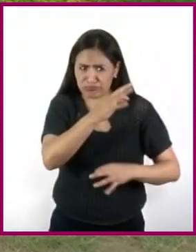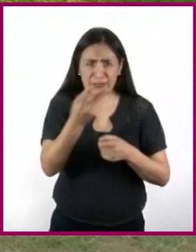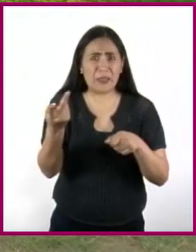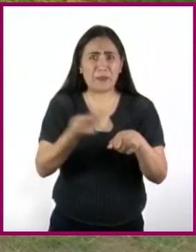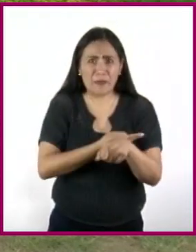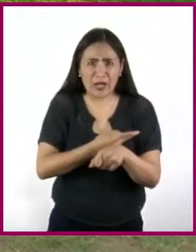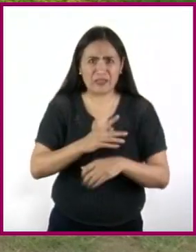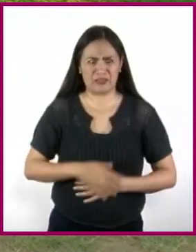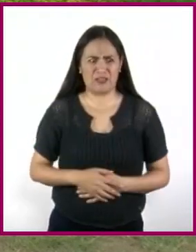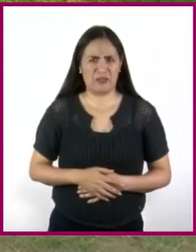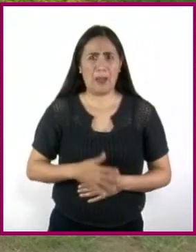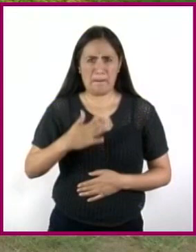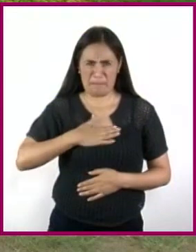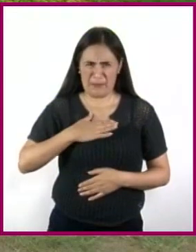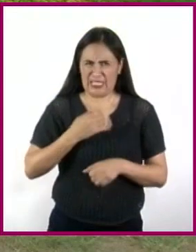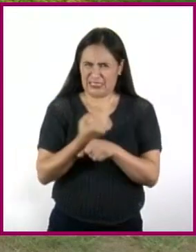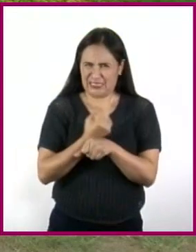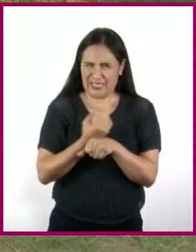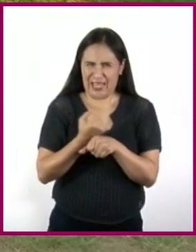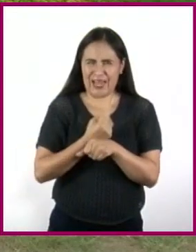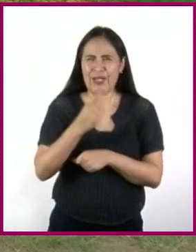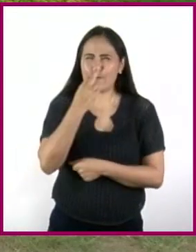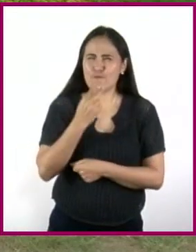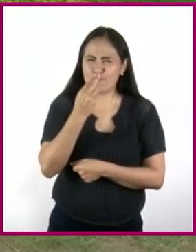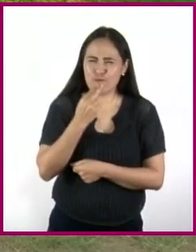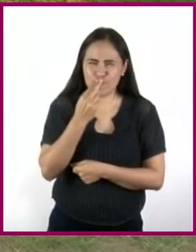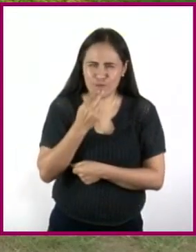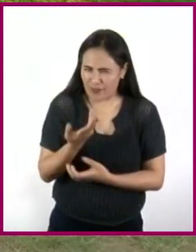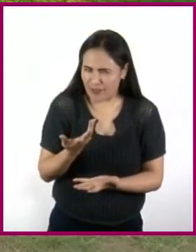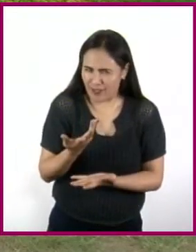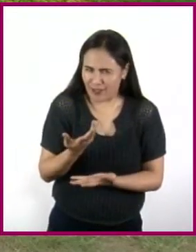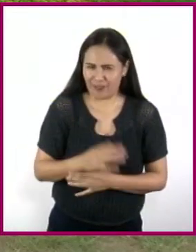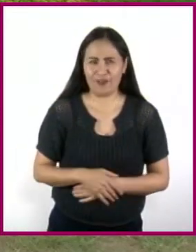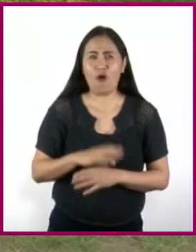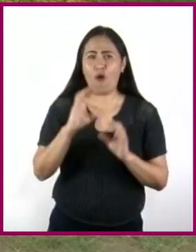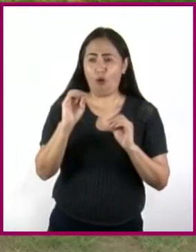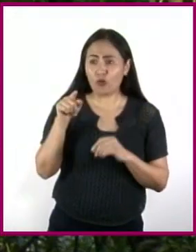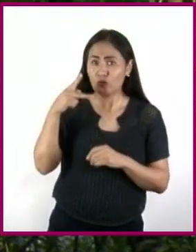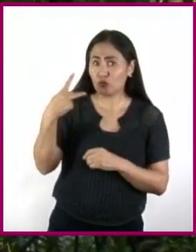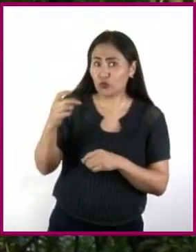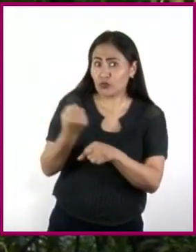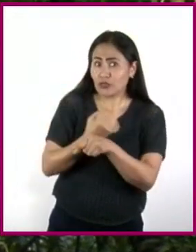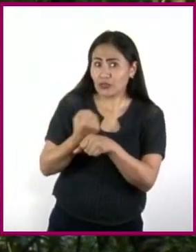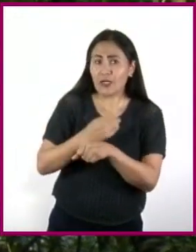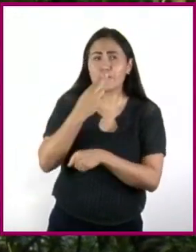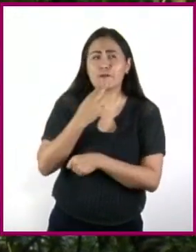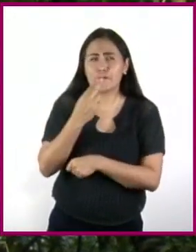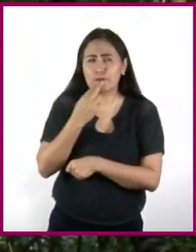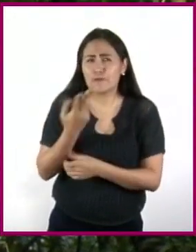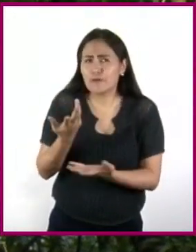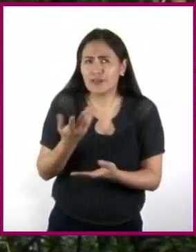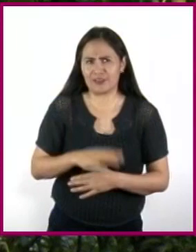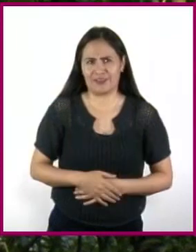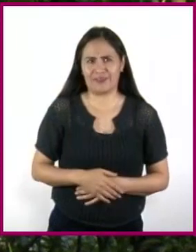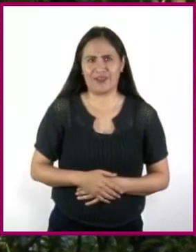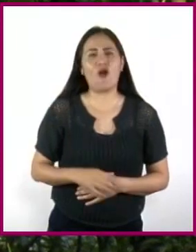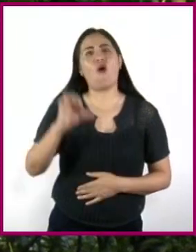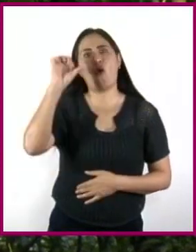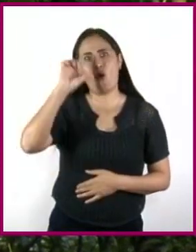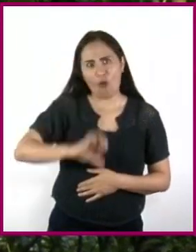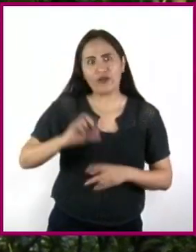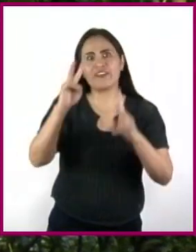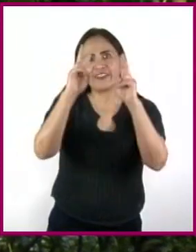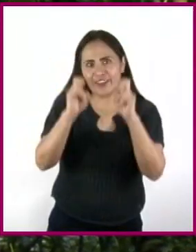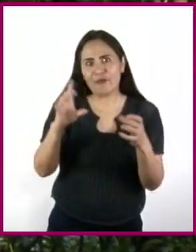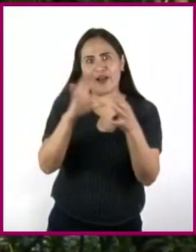¿Acaso mi sangre sabrá más dulce que la tuya? Tal vez tu sangre no es dulce, Sandra. ¿Por qué no aprovechamos el programa y hablamos de